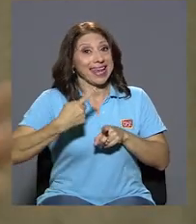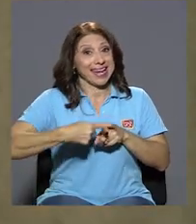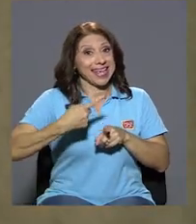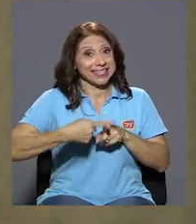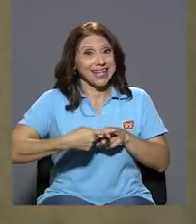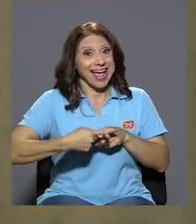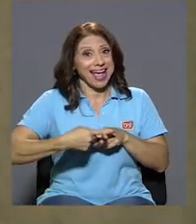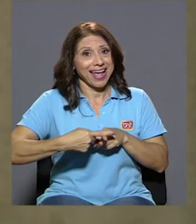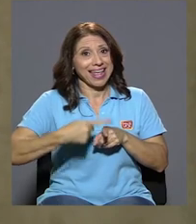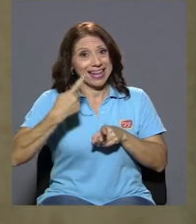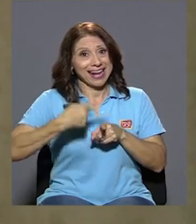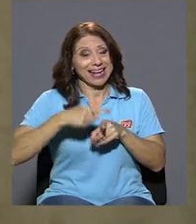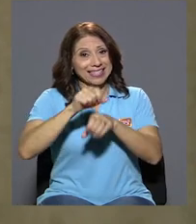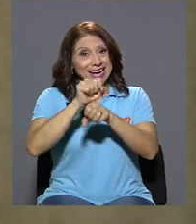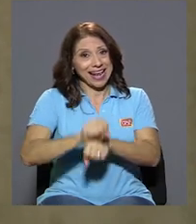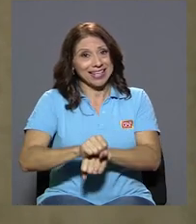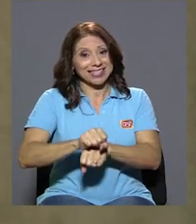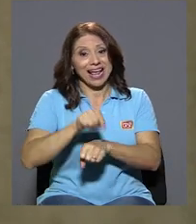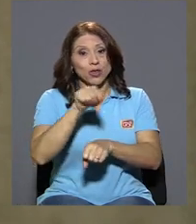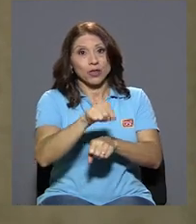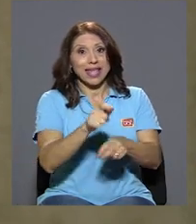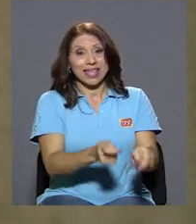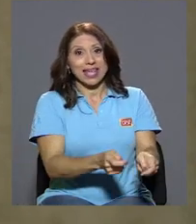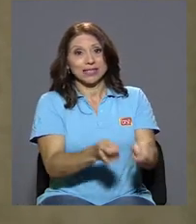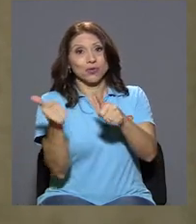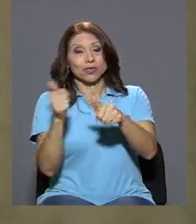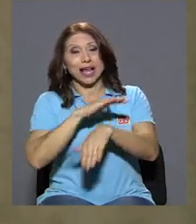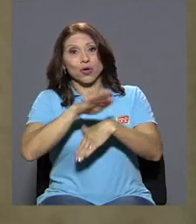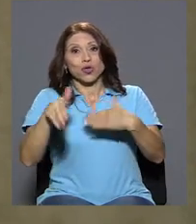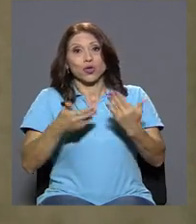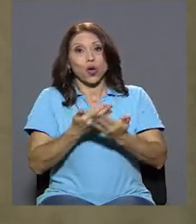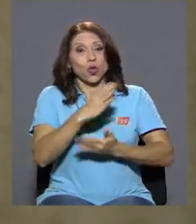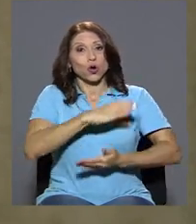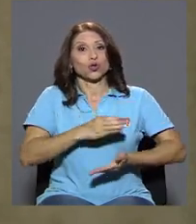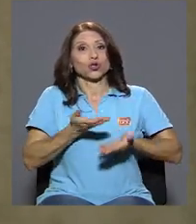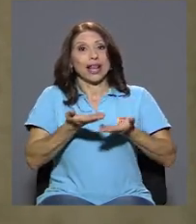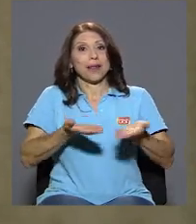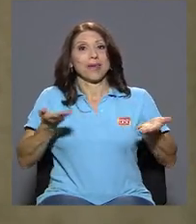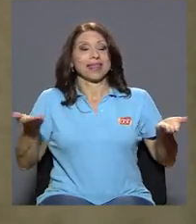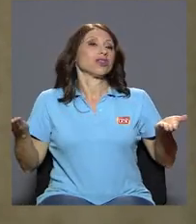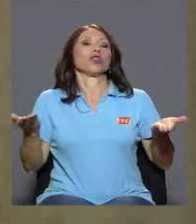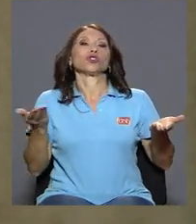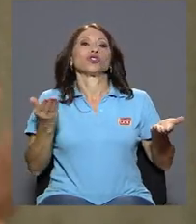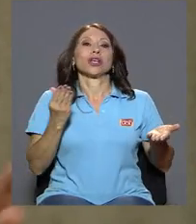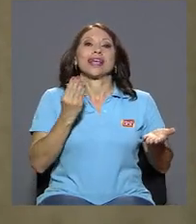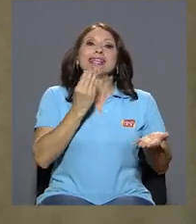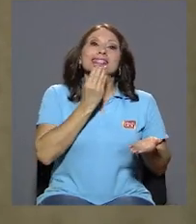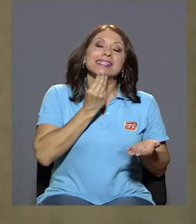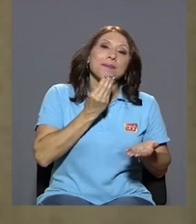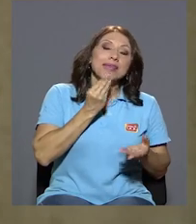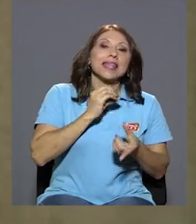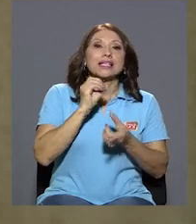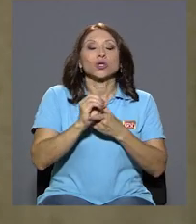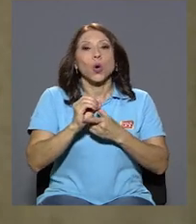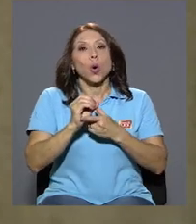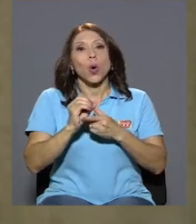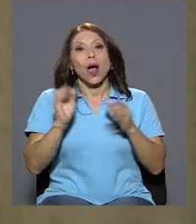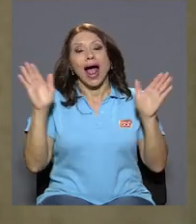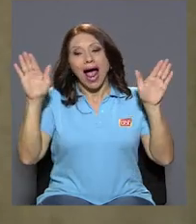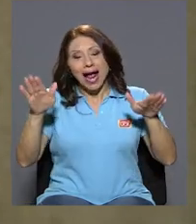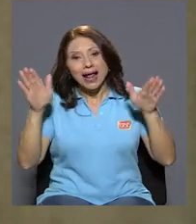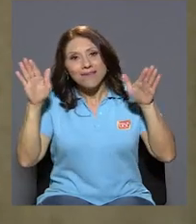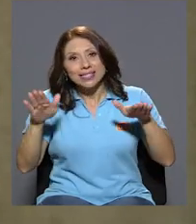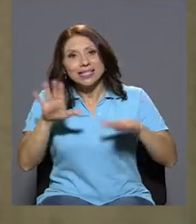clásica donde expulsaron todos los elementos semitas o árabes verdad de su propia